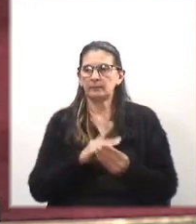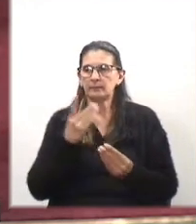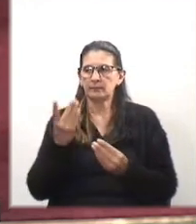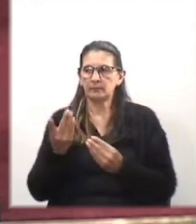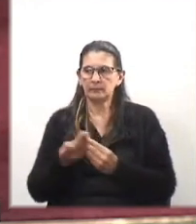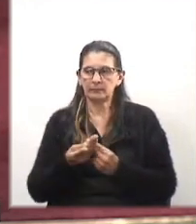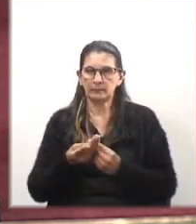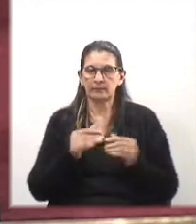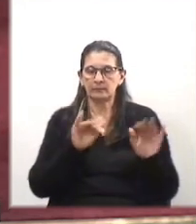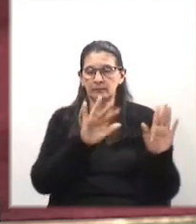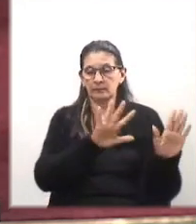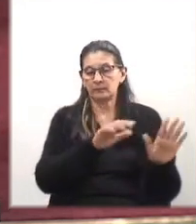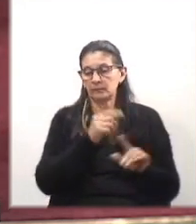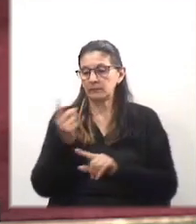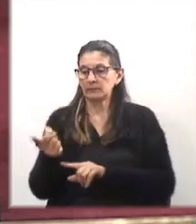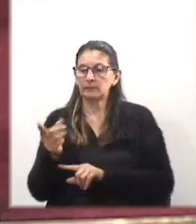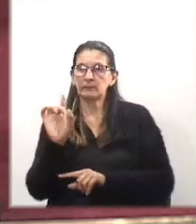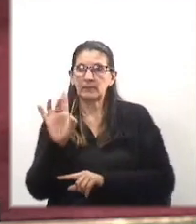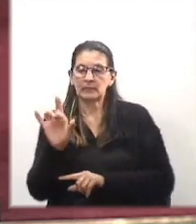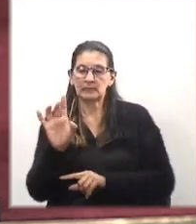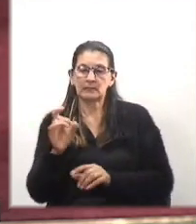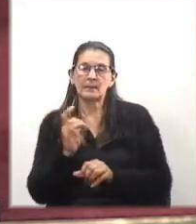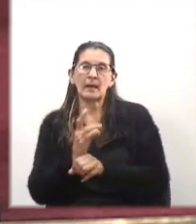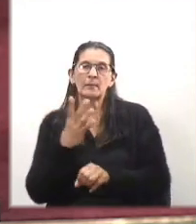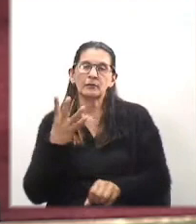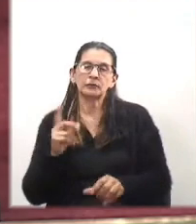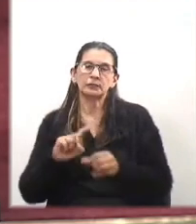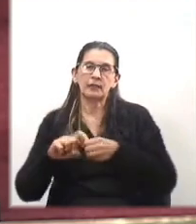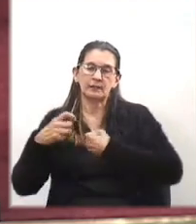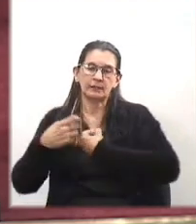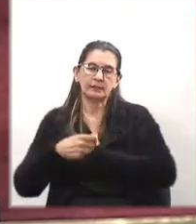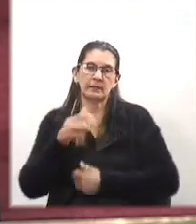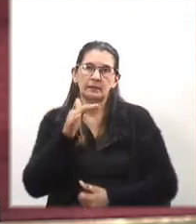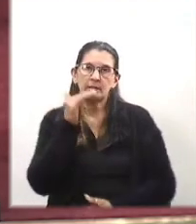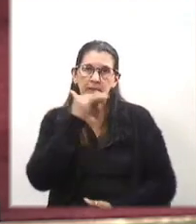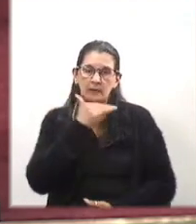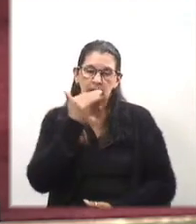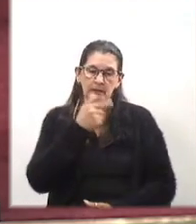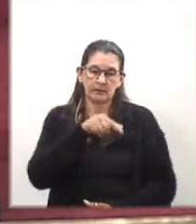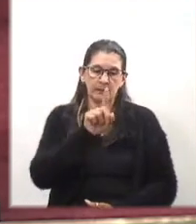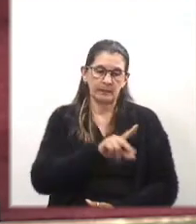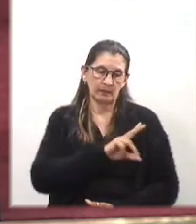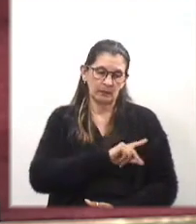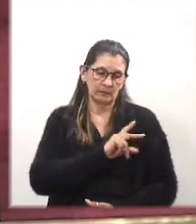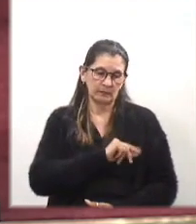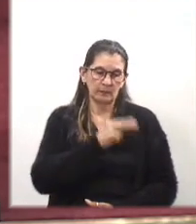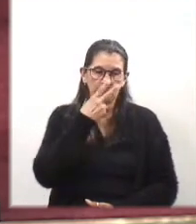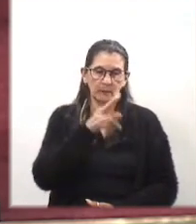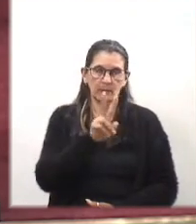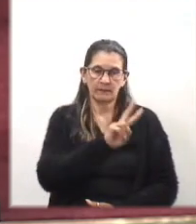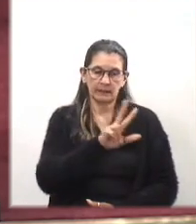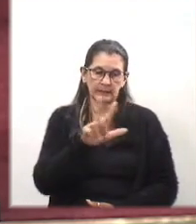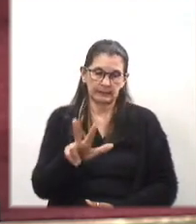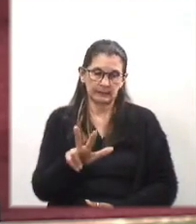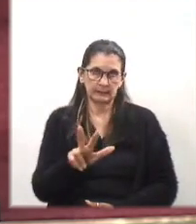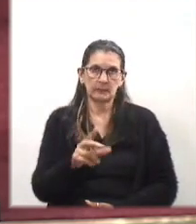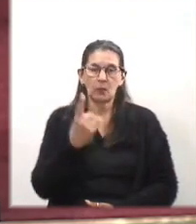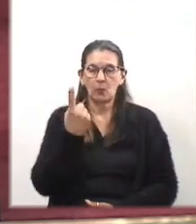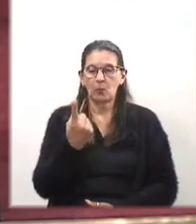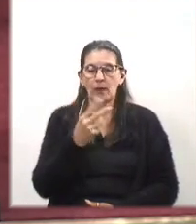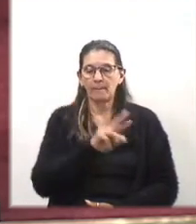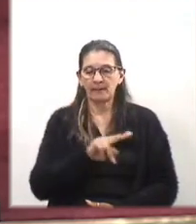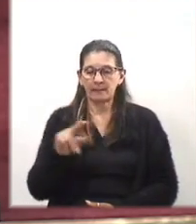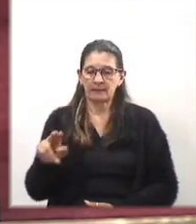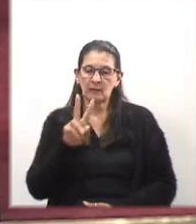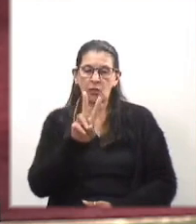proyecto pasa de 10 a 15 categorías para los profesionales afiliados a la caja a partir del 1 de diciembre del 2023, con una